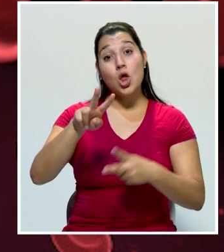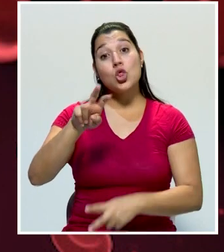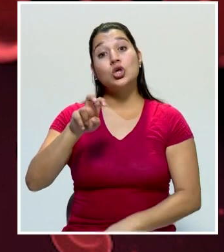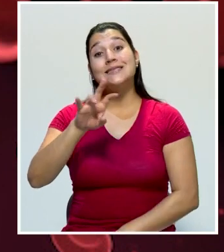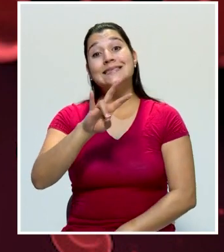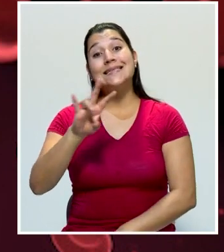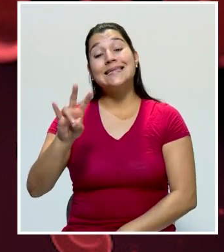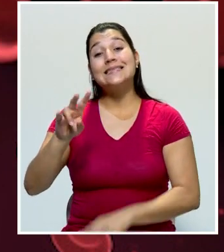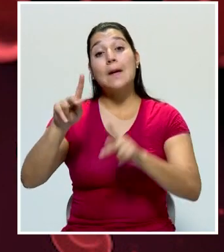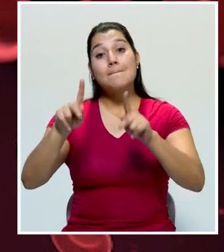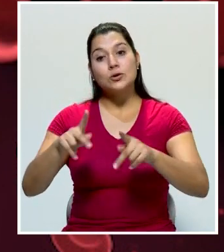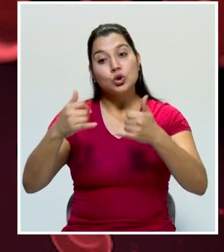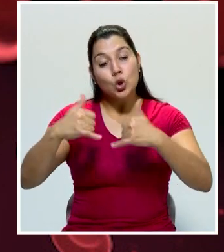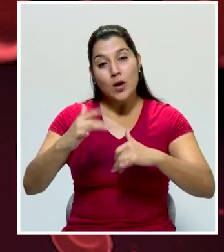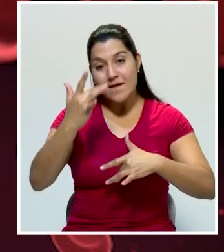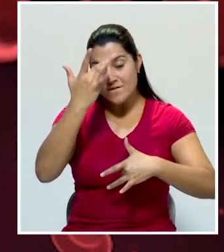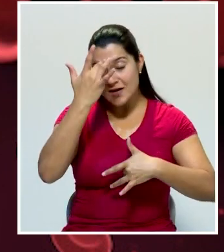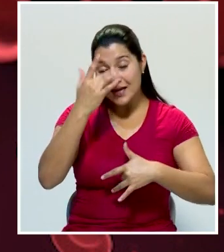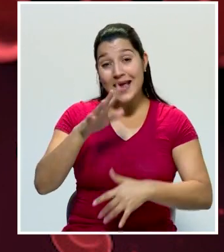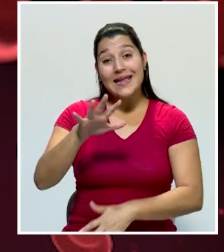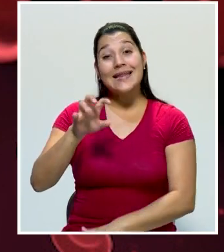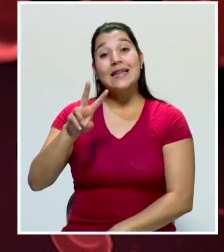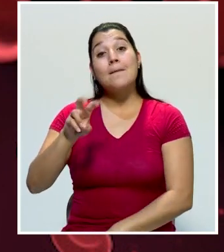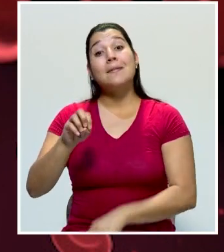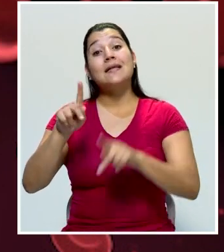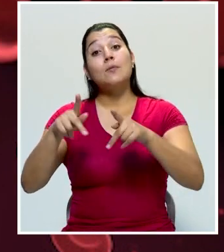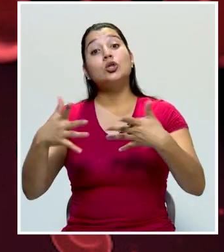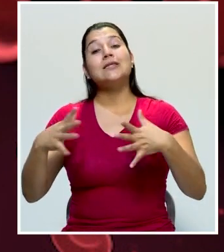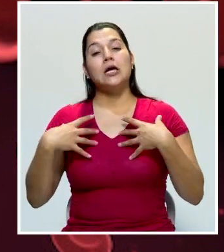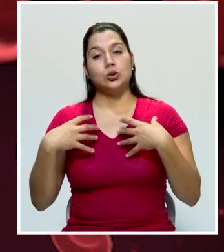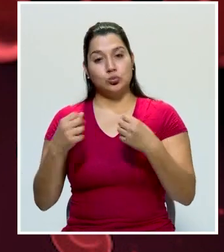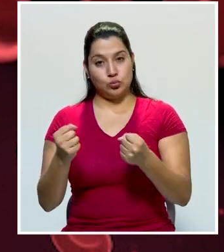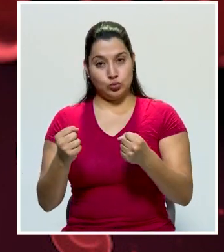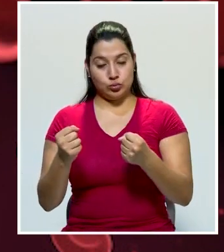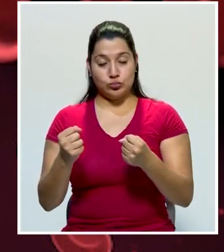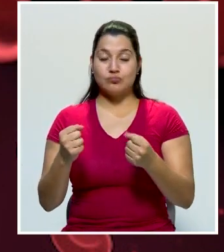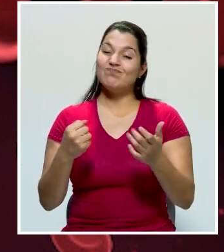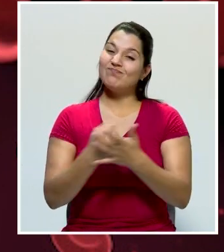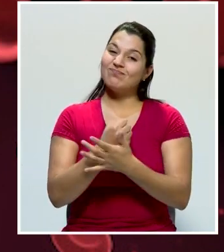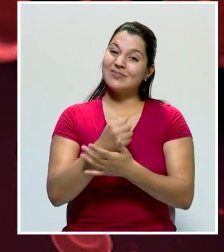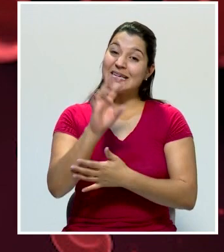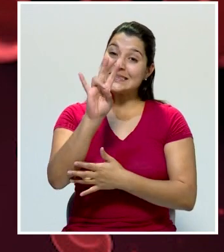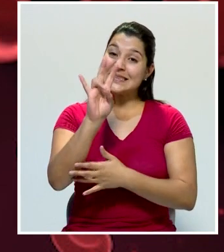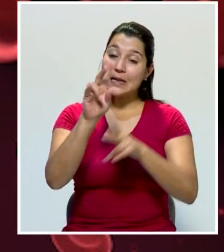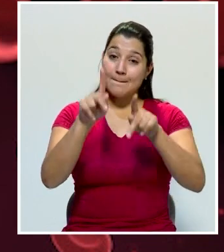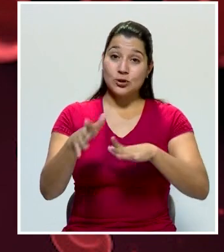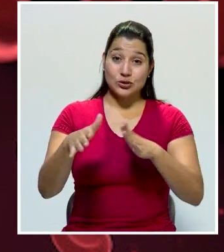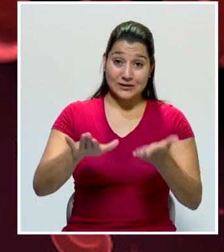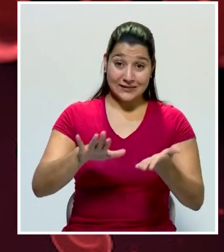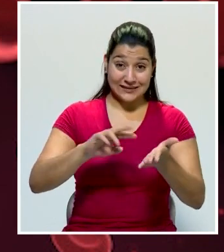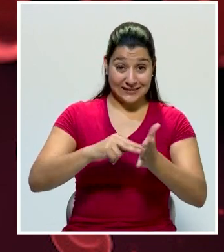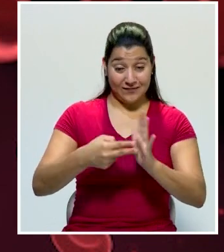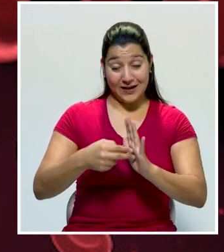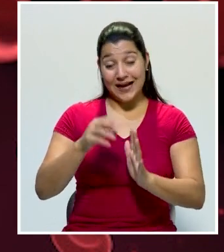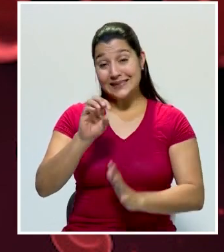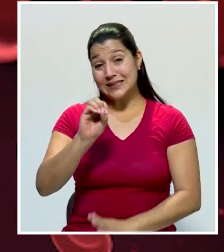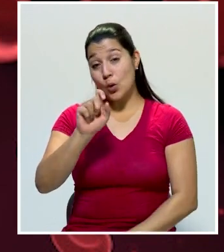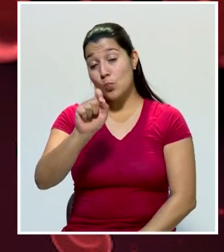277 casos activos, 520 casos recuperados, lamentablemente 7 fallecidos para un 0.9%,